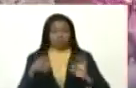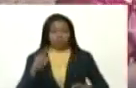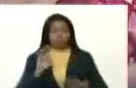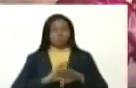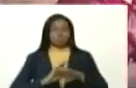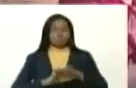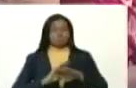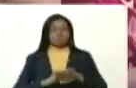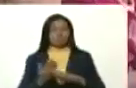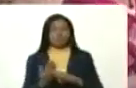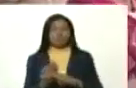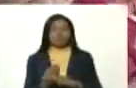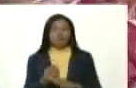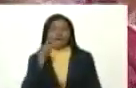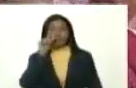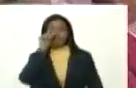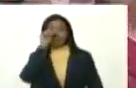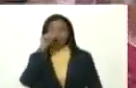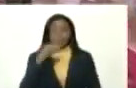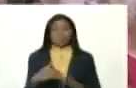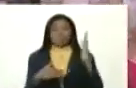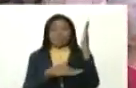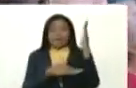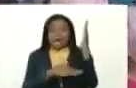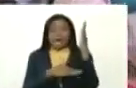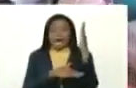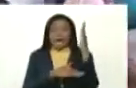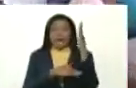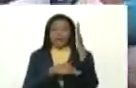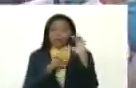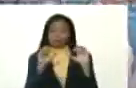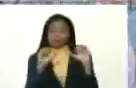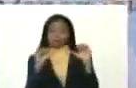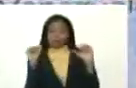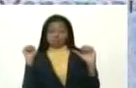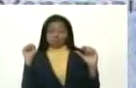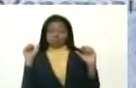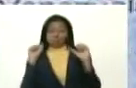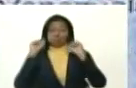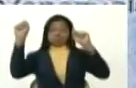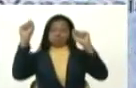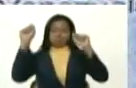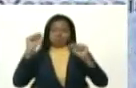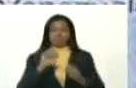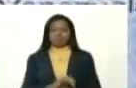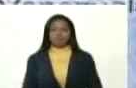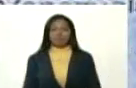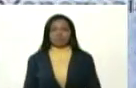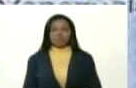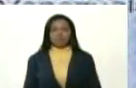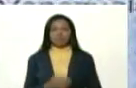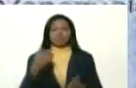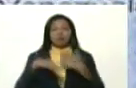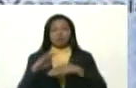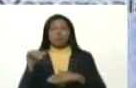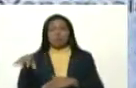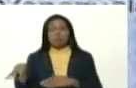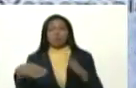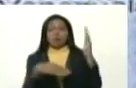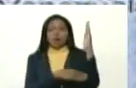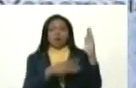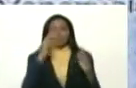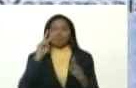porque Cardenales de Lara llegó. Vámonos a Lara directamente para ver el casa por